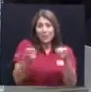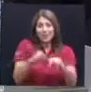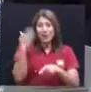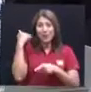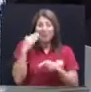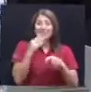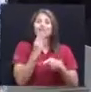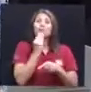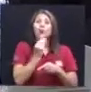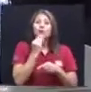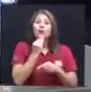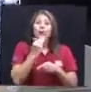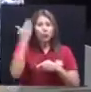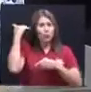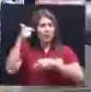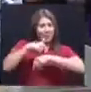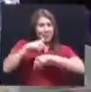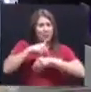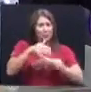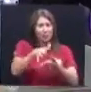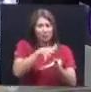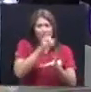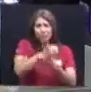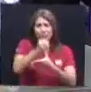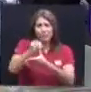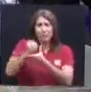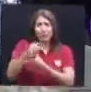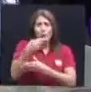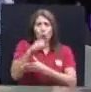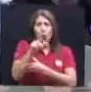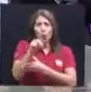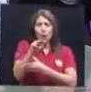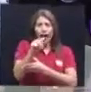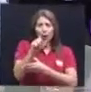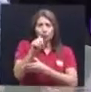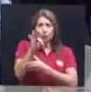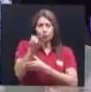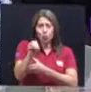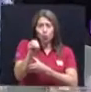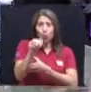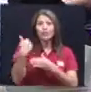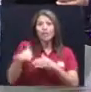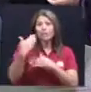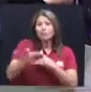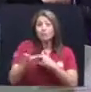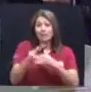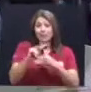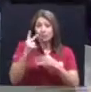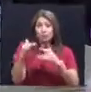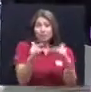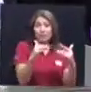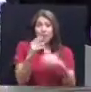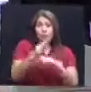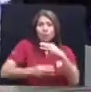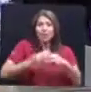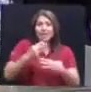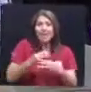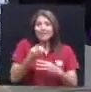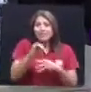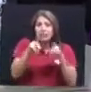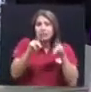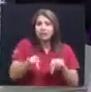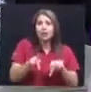de resarcir Entonces el que se negara a eso o sea después de la Segunda Guerra Mundial podía resultar totalmente